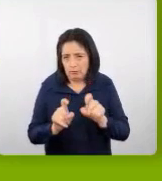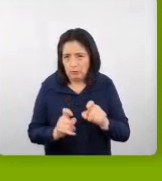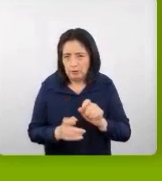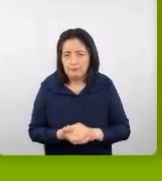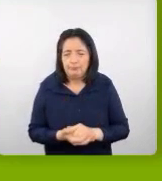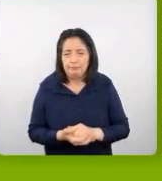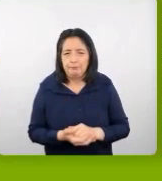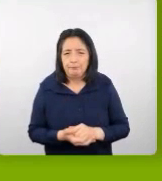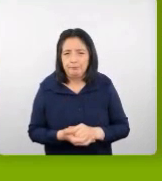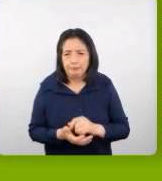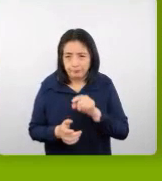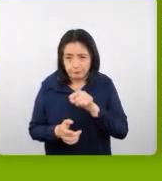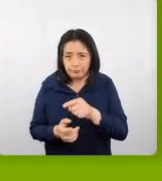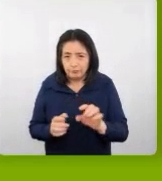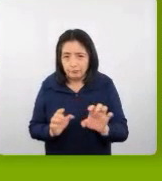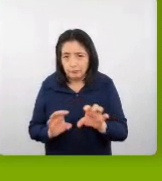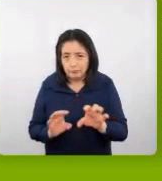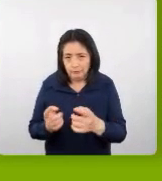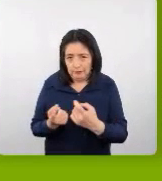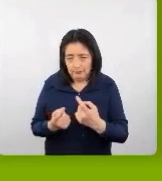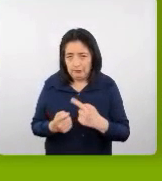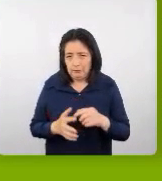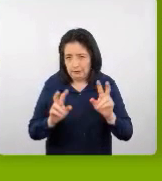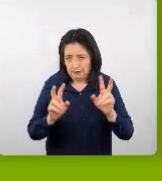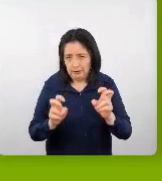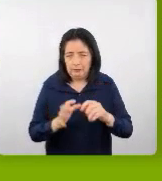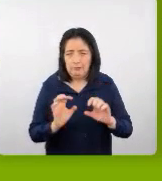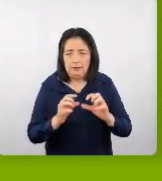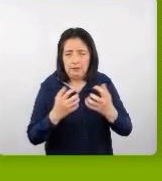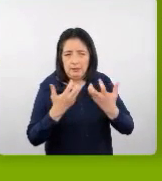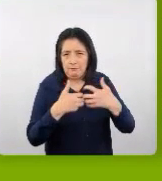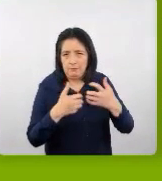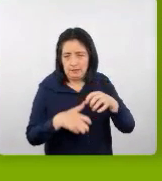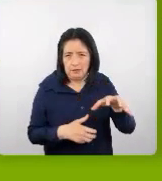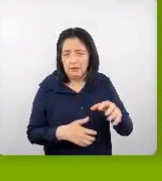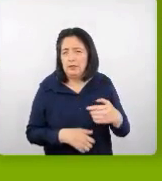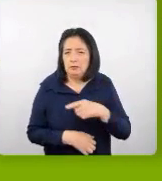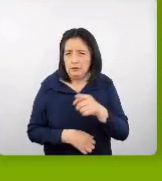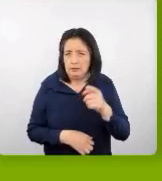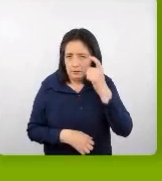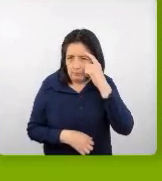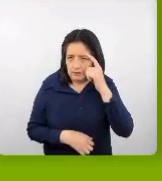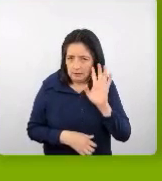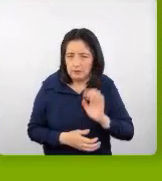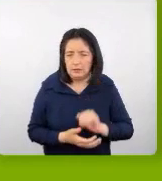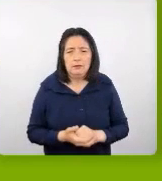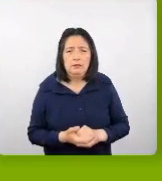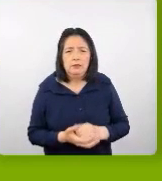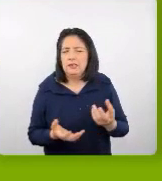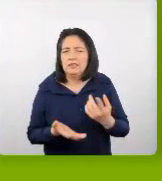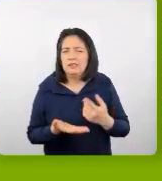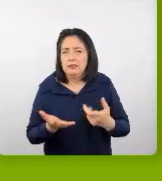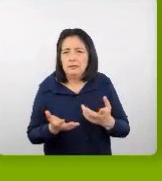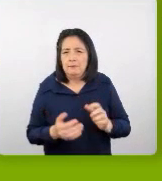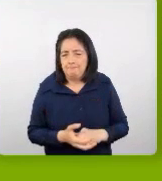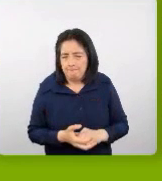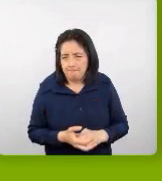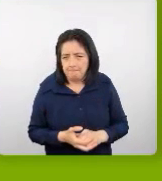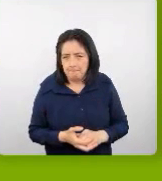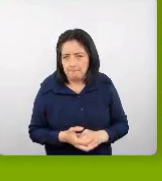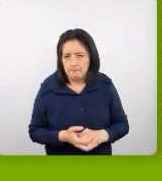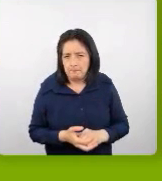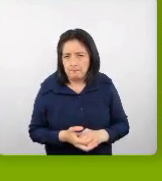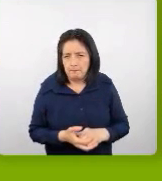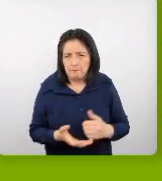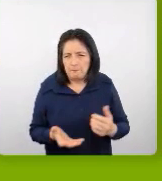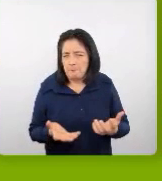que me hacías con respecto al tema del corporativo, tenemos que tener en cuenta que desde el punto de vista